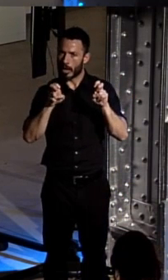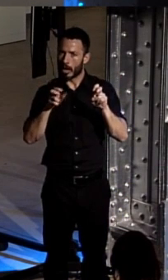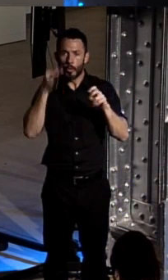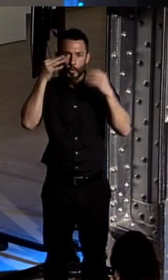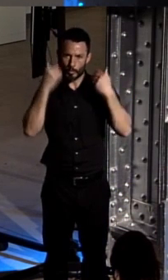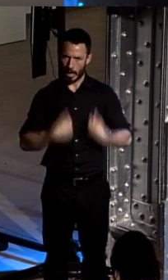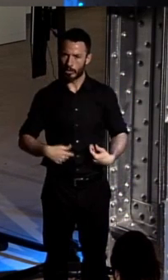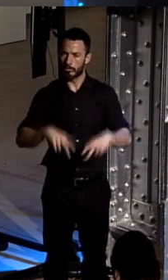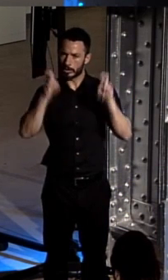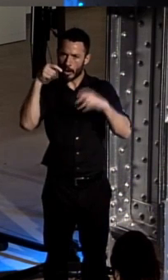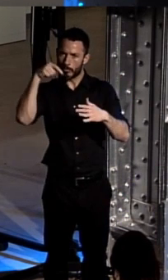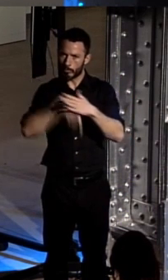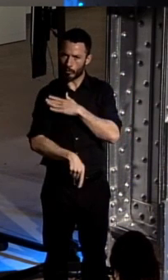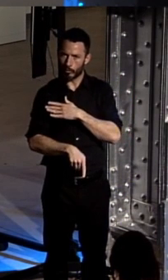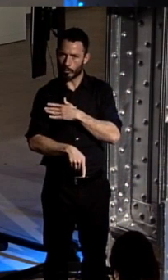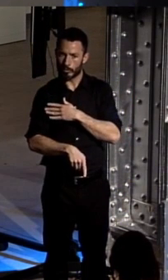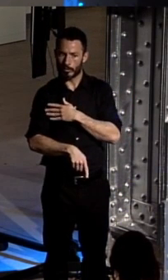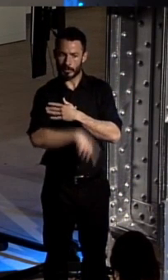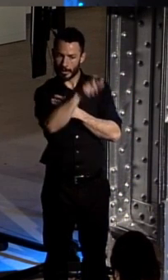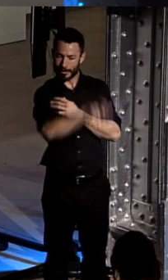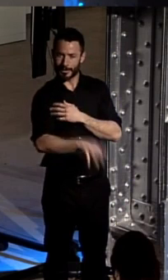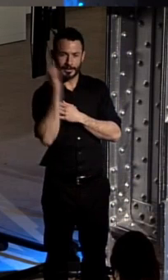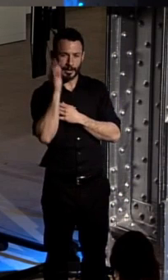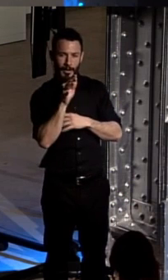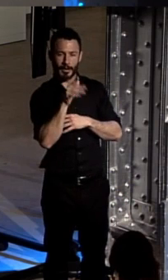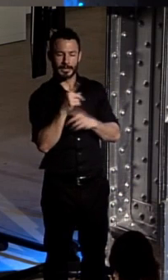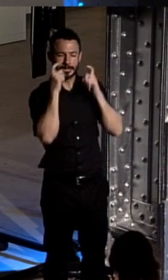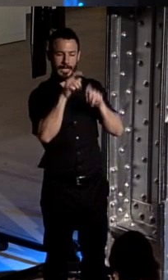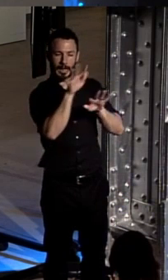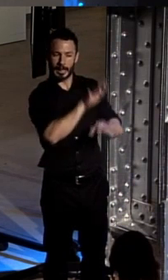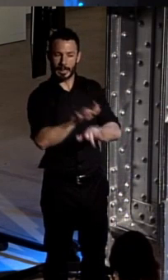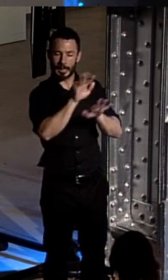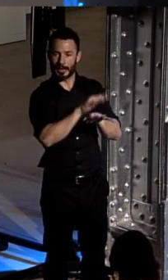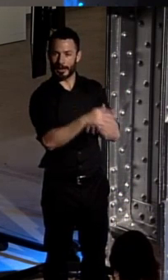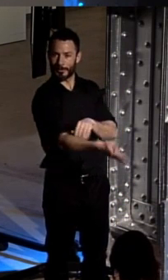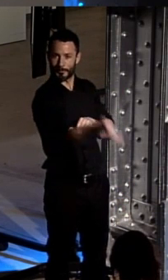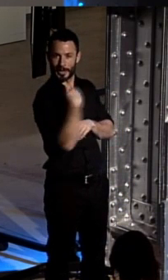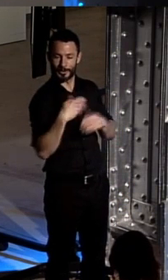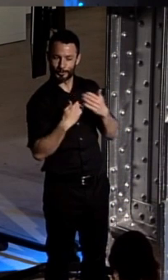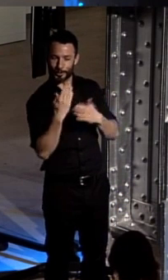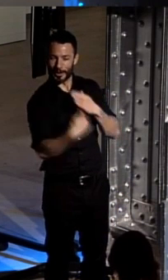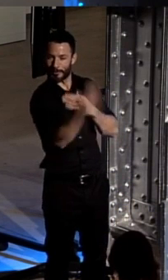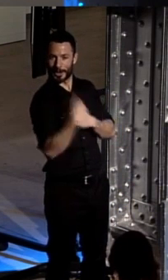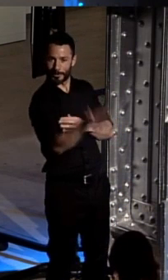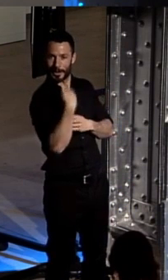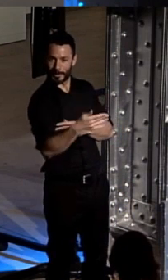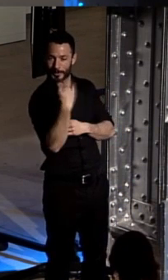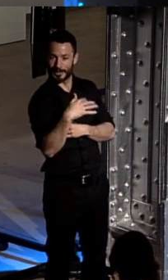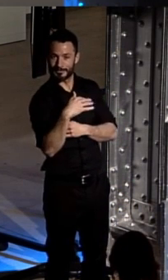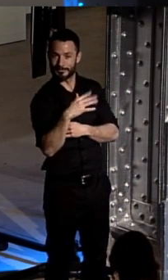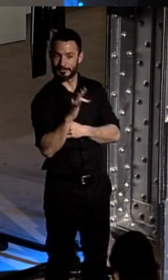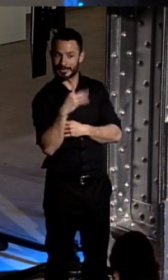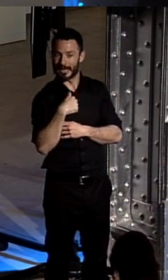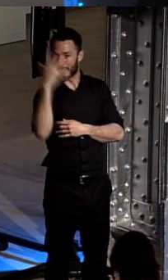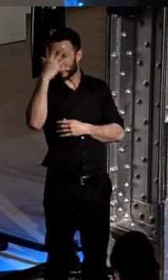muy profundos. Le está intentando convencer a la chica con la que está hablando de que vaya a verle todos los días. Y está celoso porque ella está